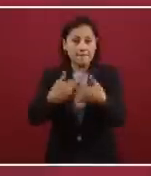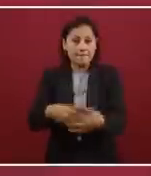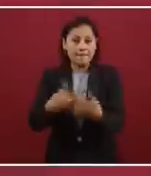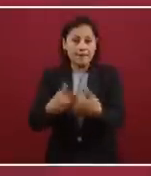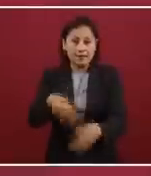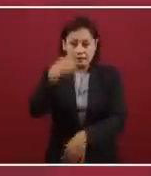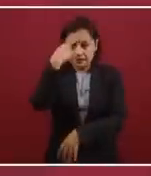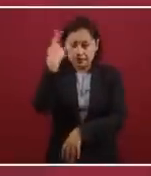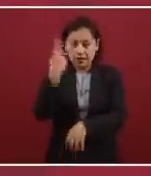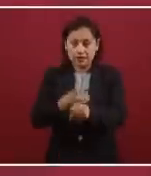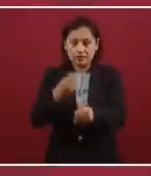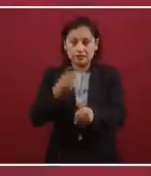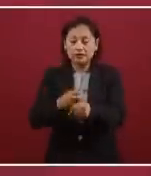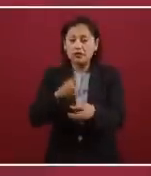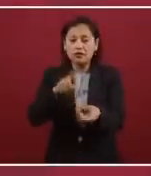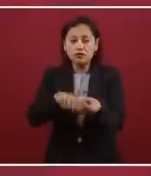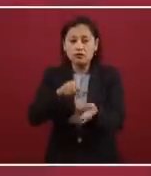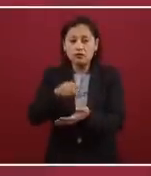Mexicali.